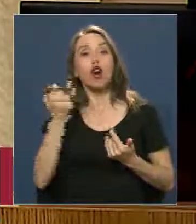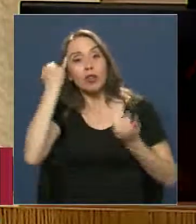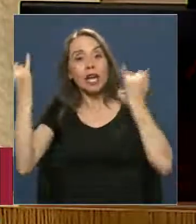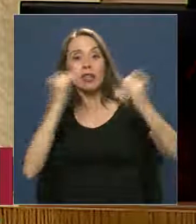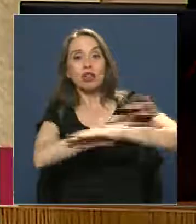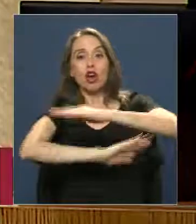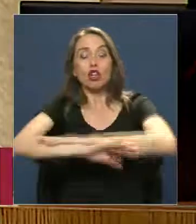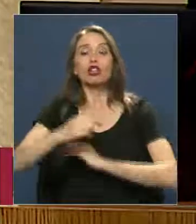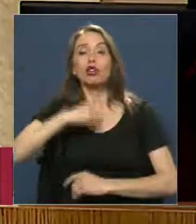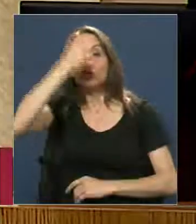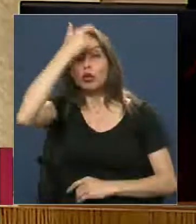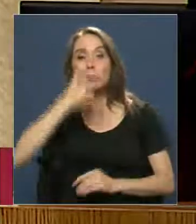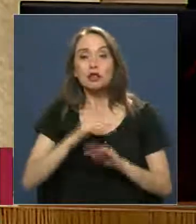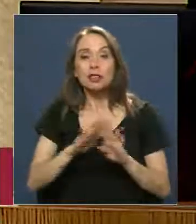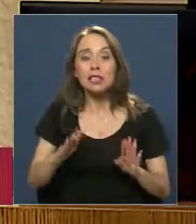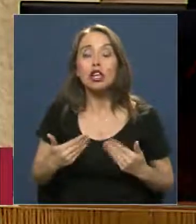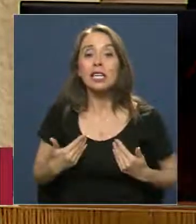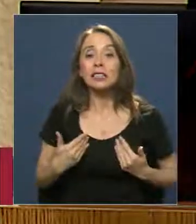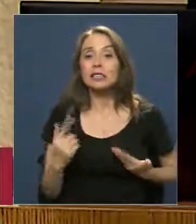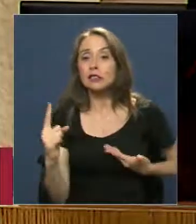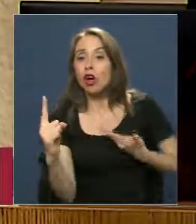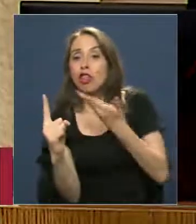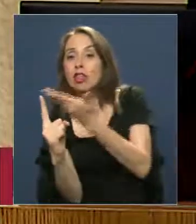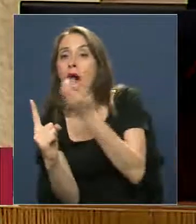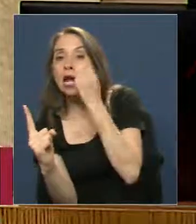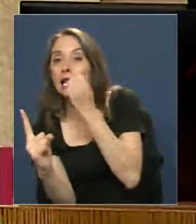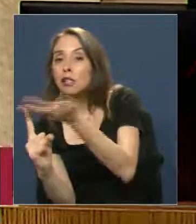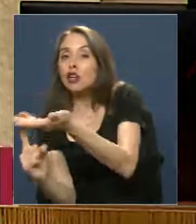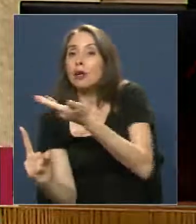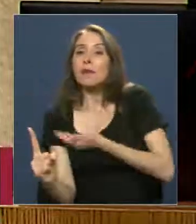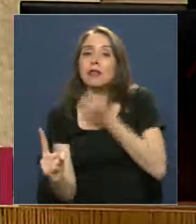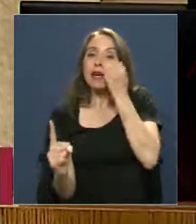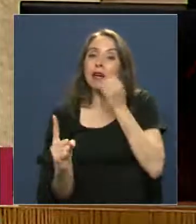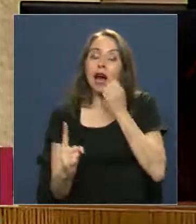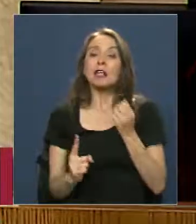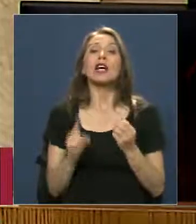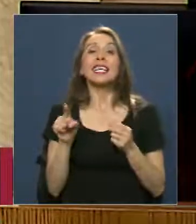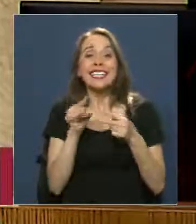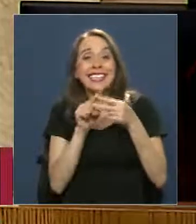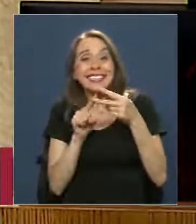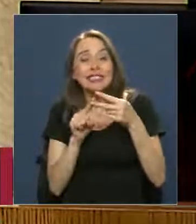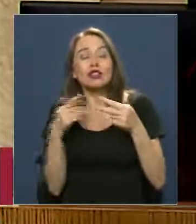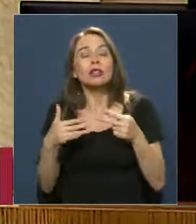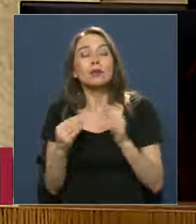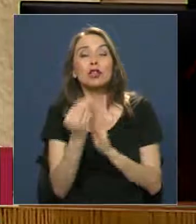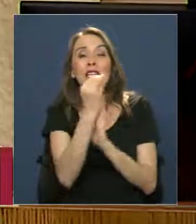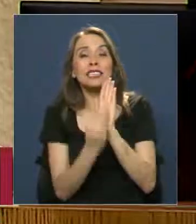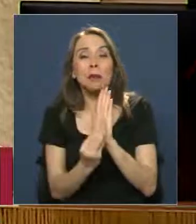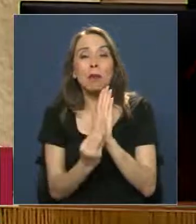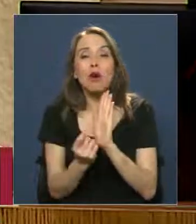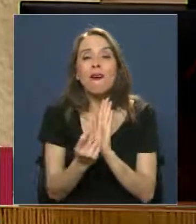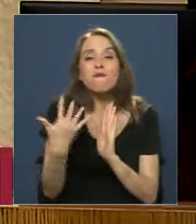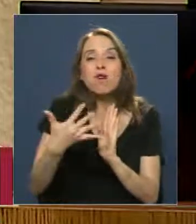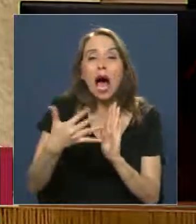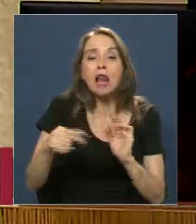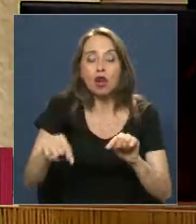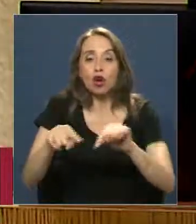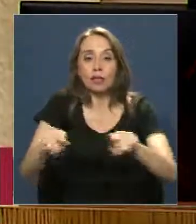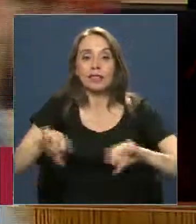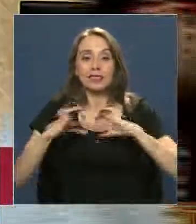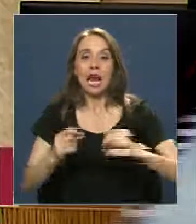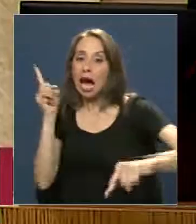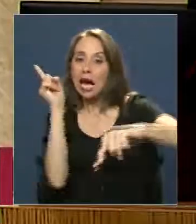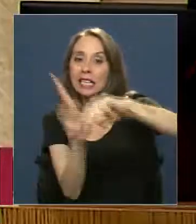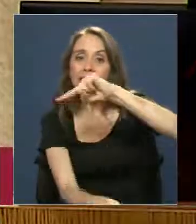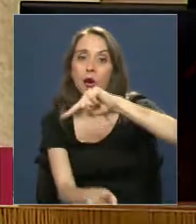recibir afecto. ¿Cómo podemos levantar esos valores en esta sala? ¿Cómo podemos neutralizar el